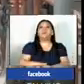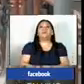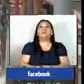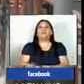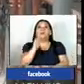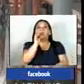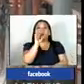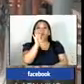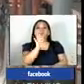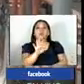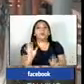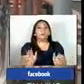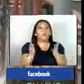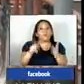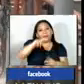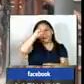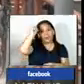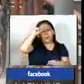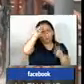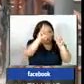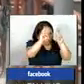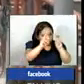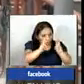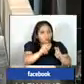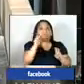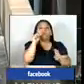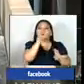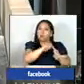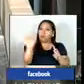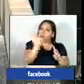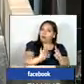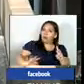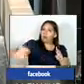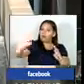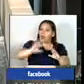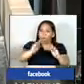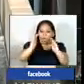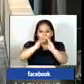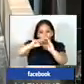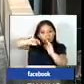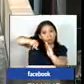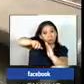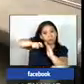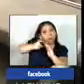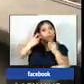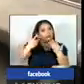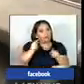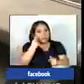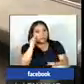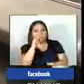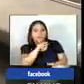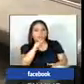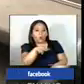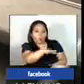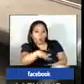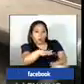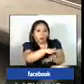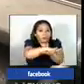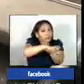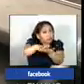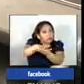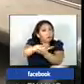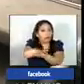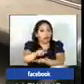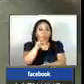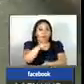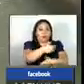de los principales ejes de la actual administración es brindar un servicio de calidad a los usuarios. Es así como lanzó el área de inspectoría sanitaria que se encargará